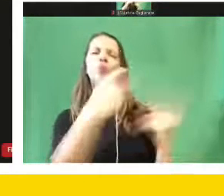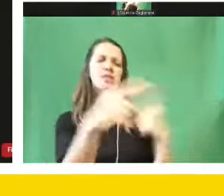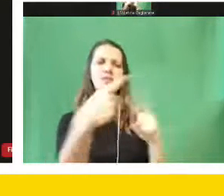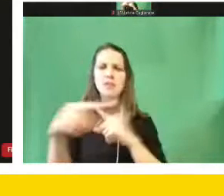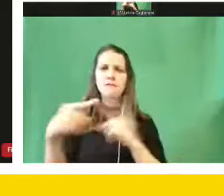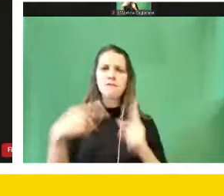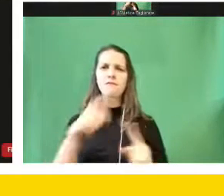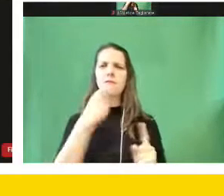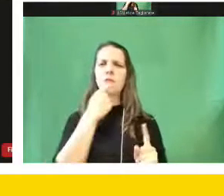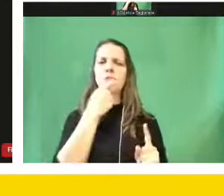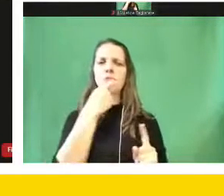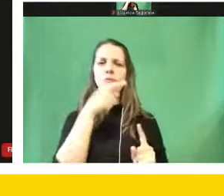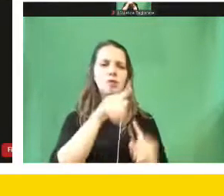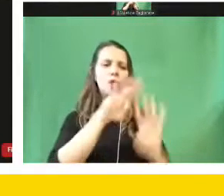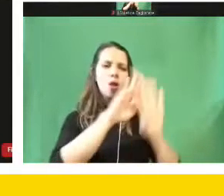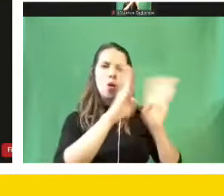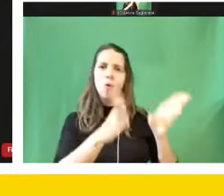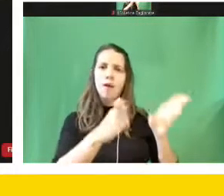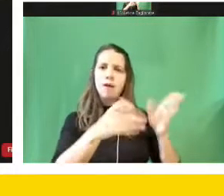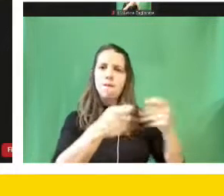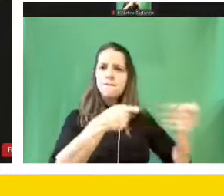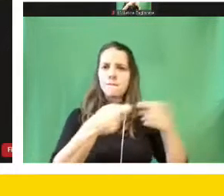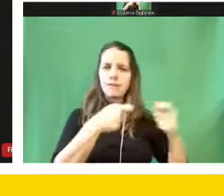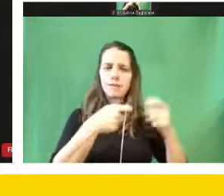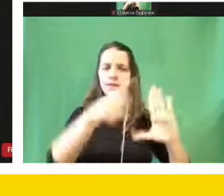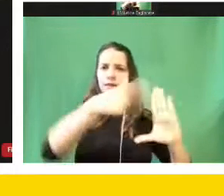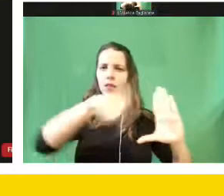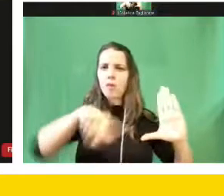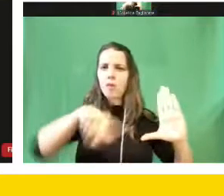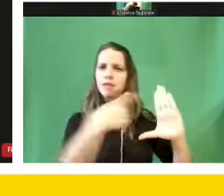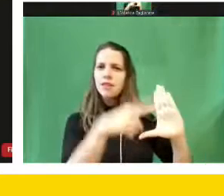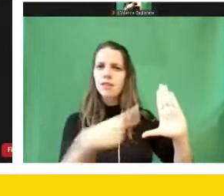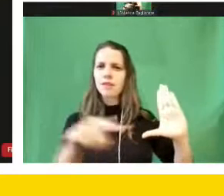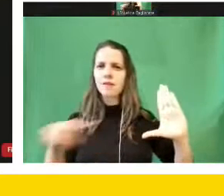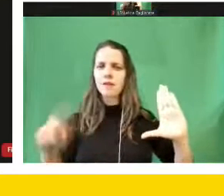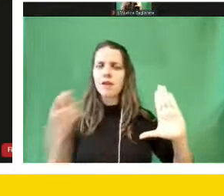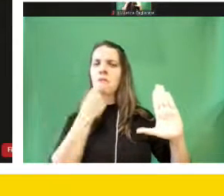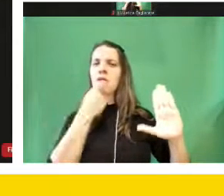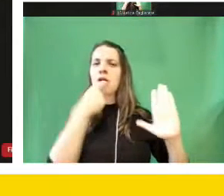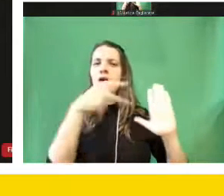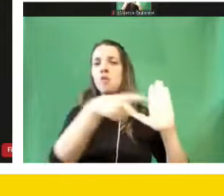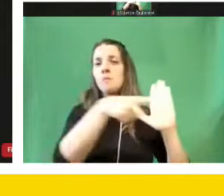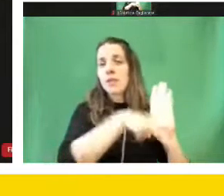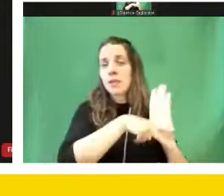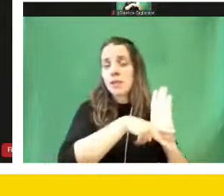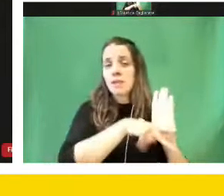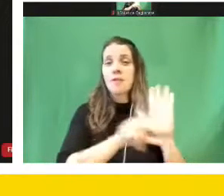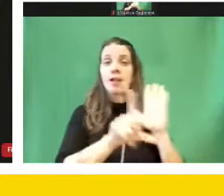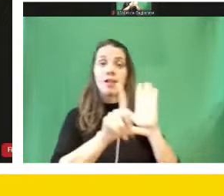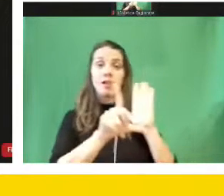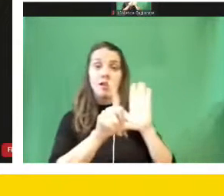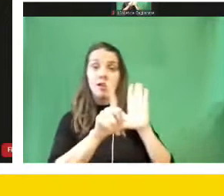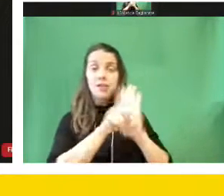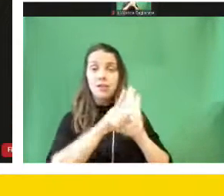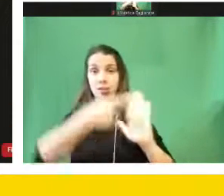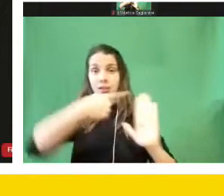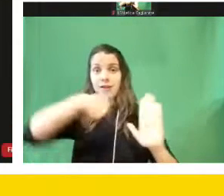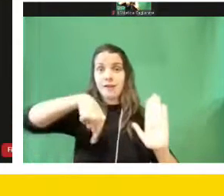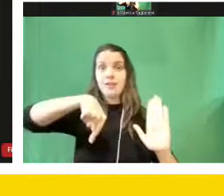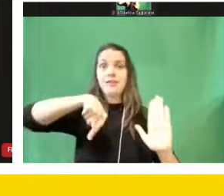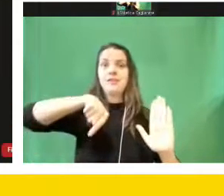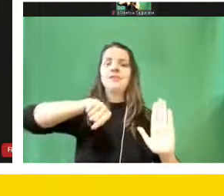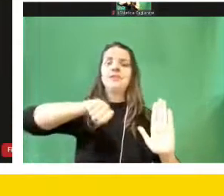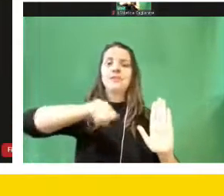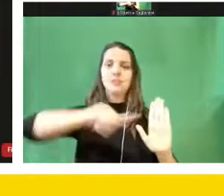comercial, pero también en la revisión de la normativa y en las distintas políticas o acciones que hoy un municipio lleva a cabo